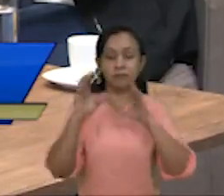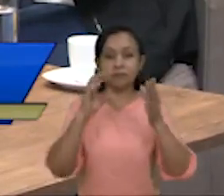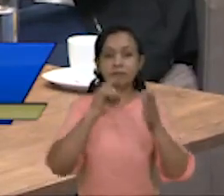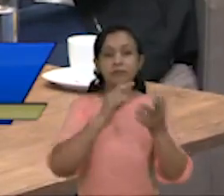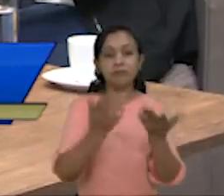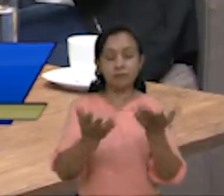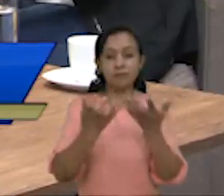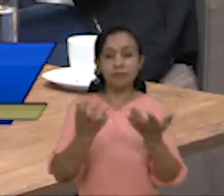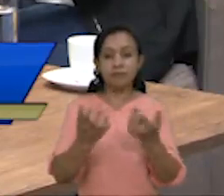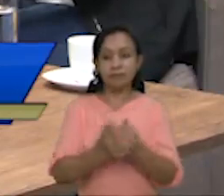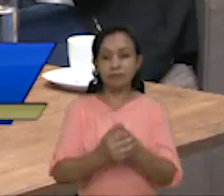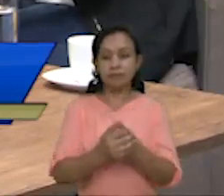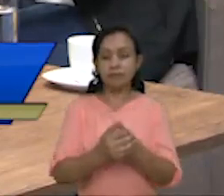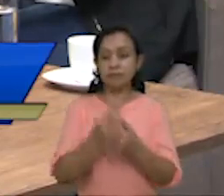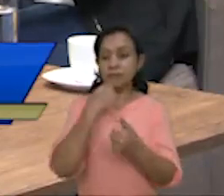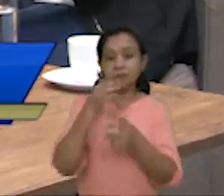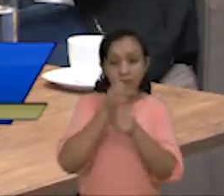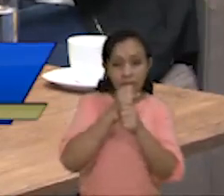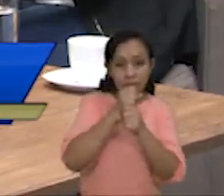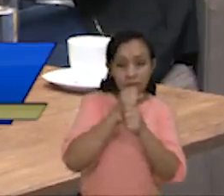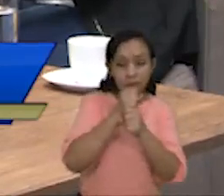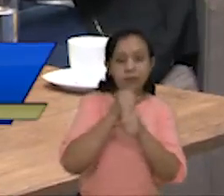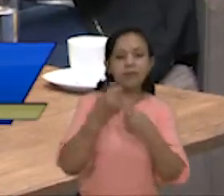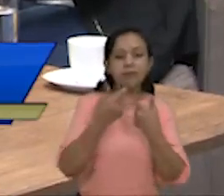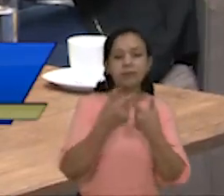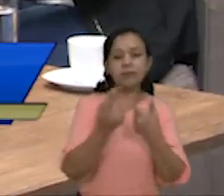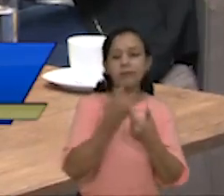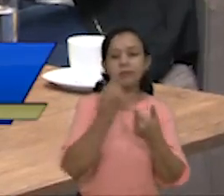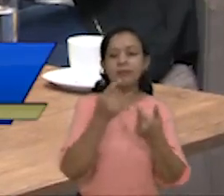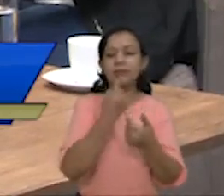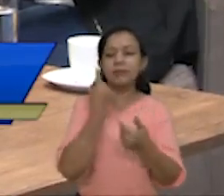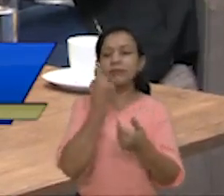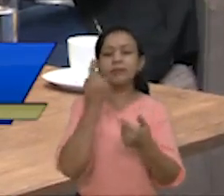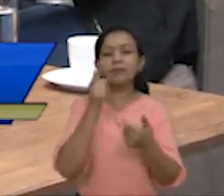comunicación quieren ocultar, porque ellos dicen de que son independientes, pero ¿quién les paga?